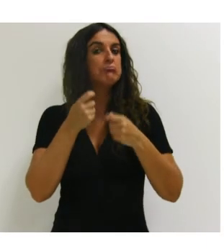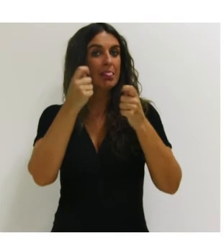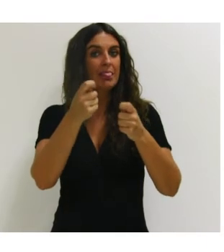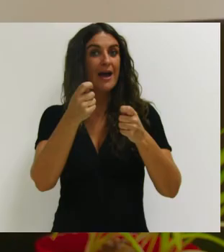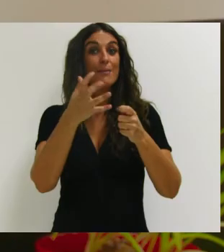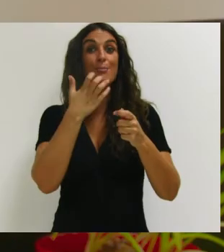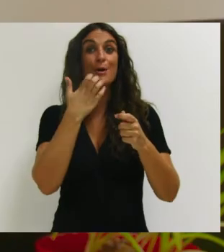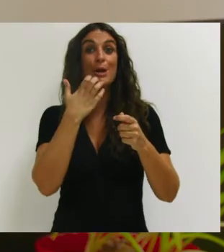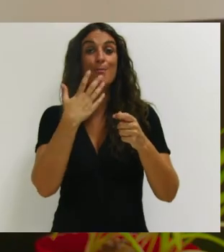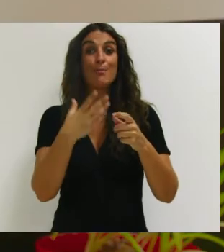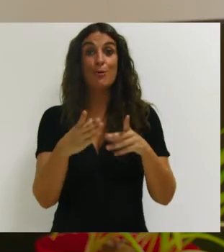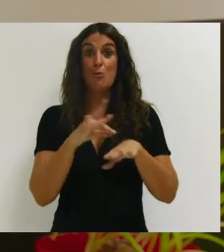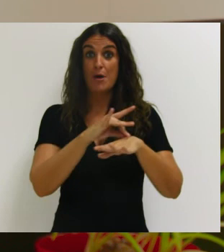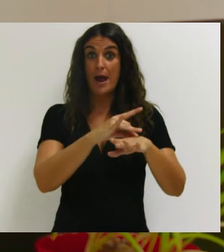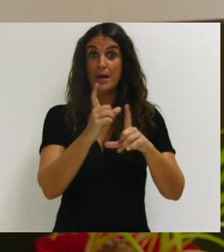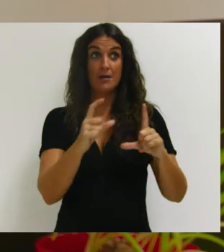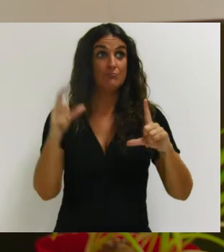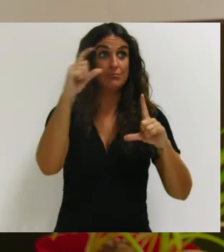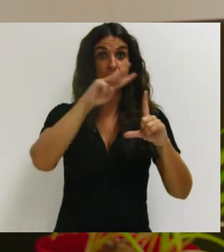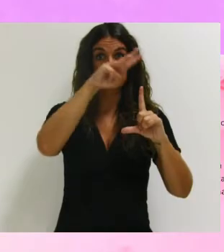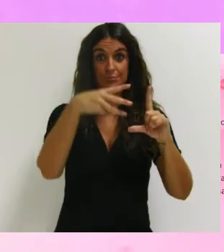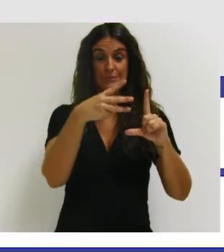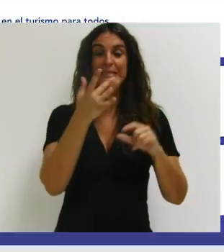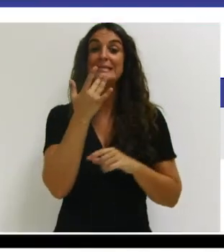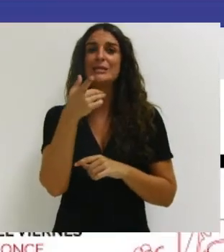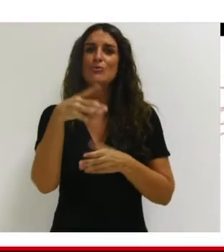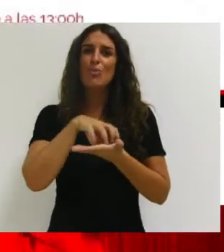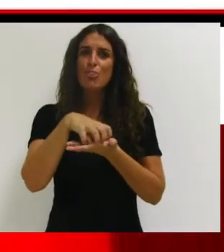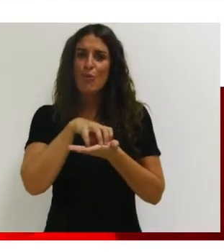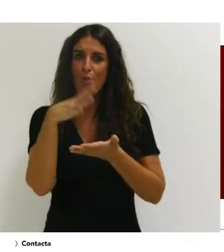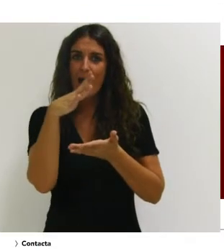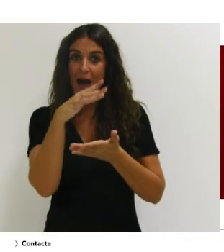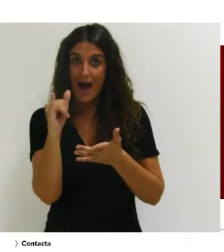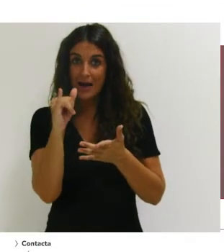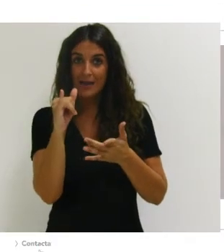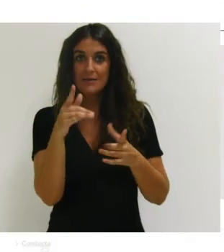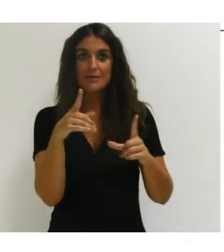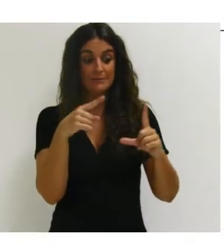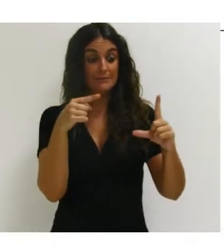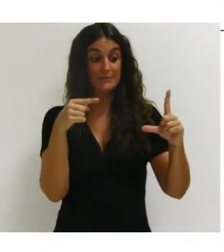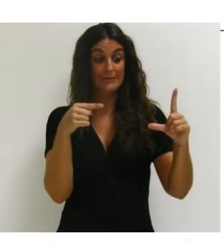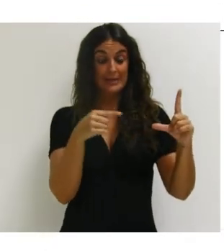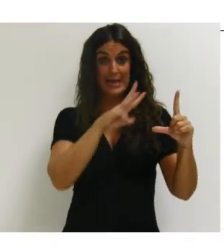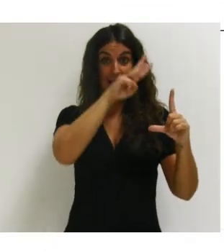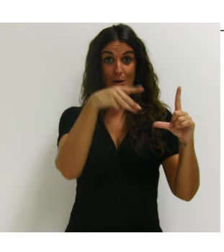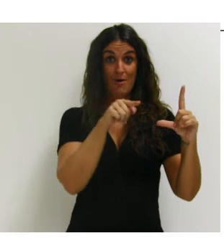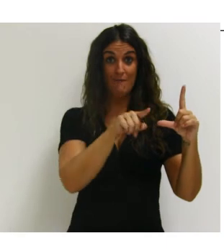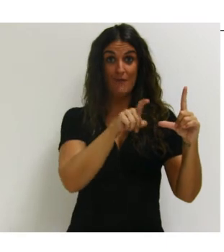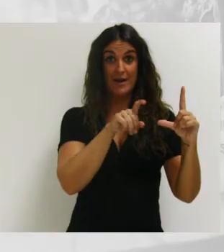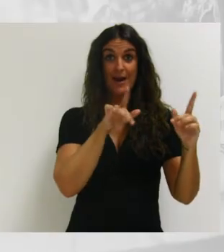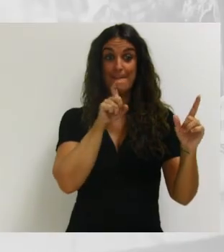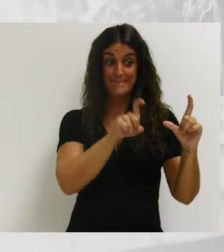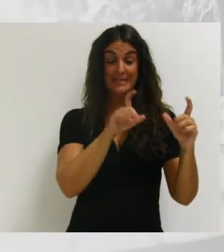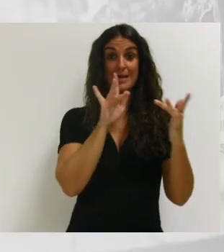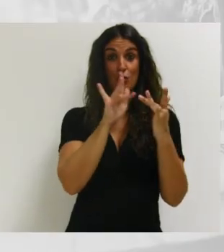una guía. Si tienes alguna duda sobre accesibilitas, ve al final de la web y pulsa contacta.